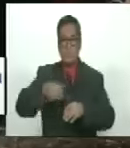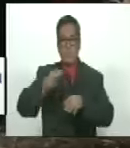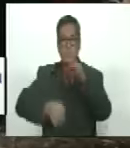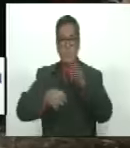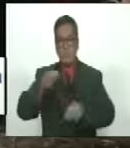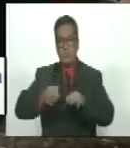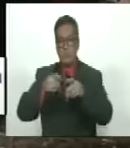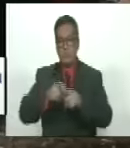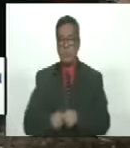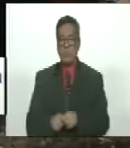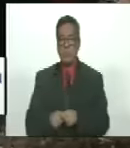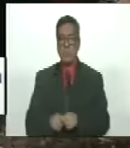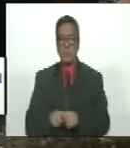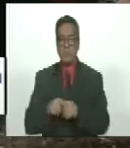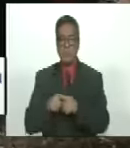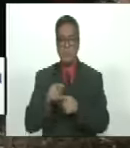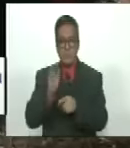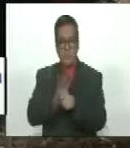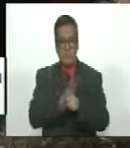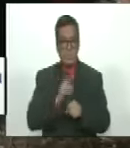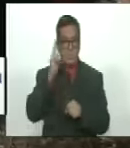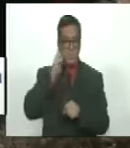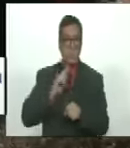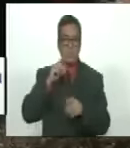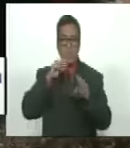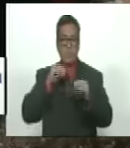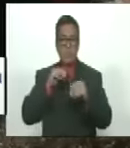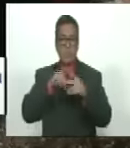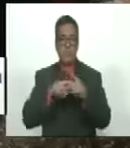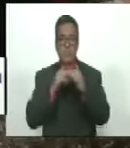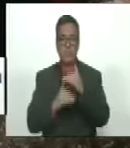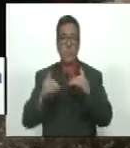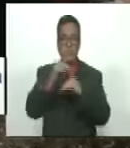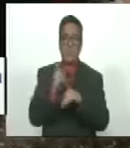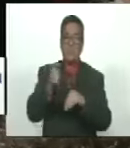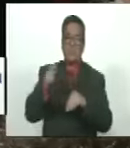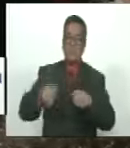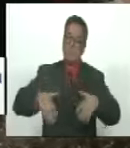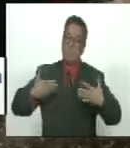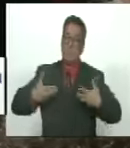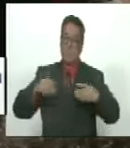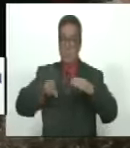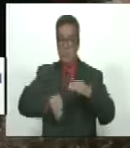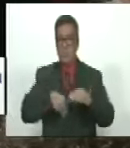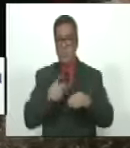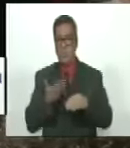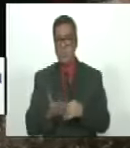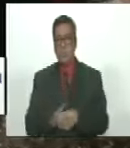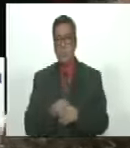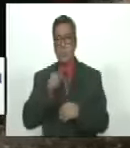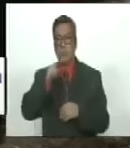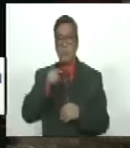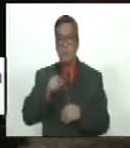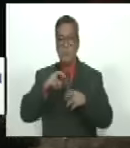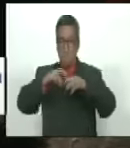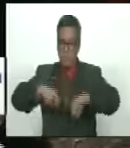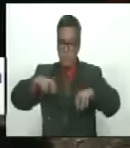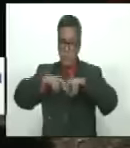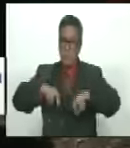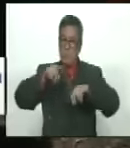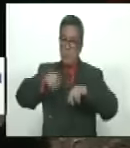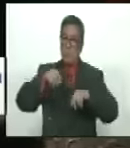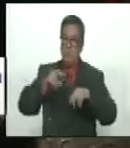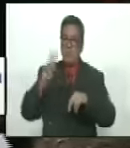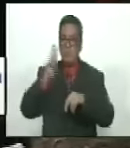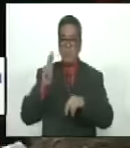justicia que conserva Bolívar, que hablaba de la mayor suma de felicidad posible. Entonces hay que revisar, no se trata